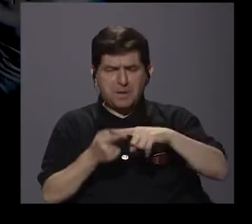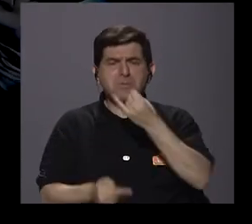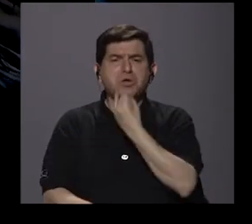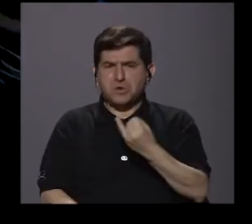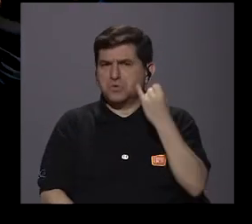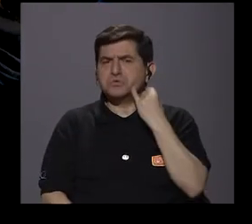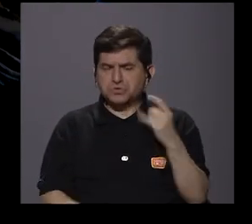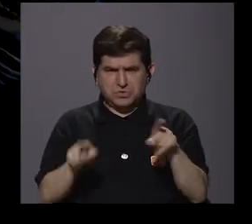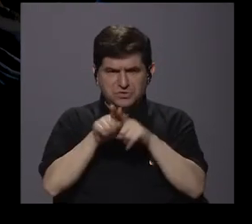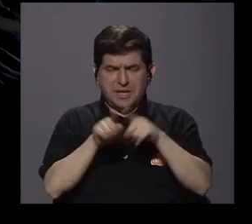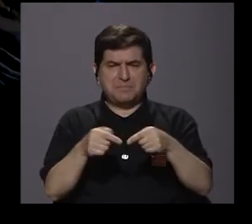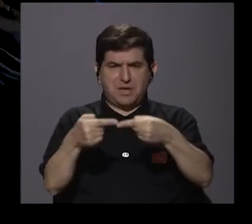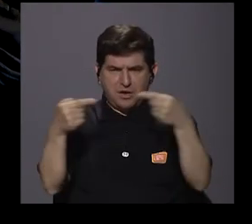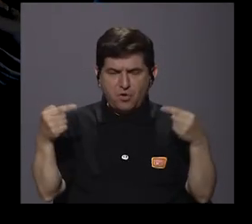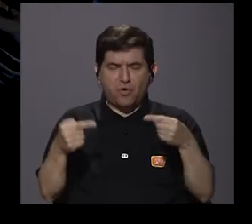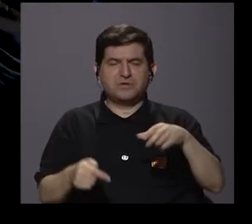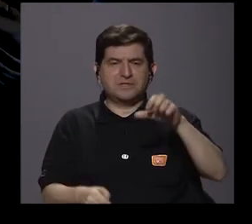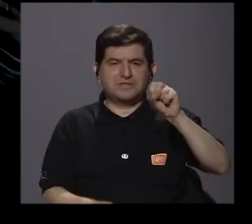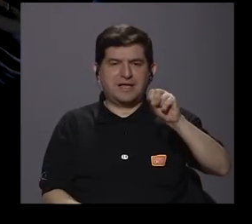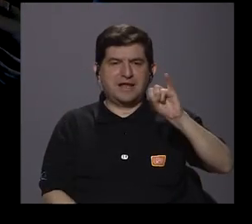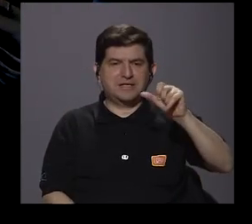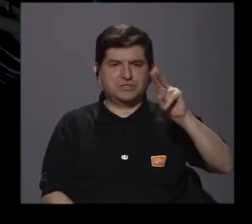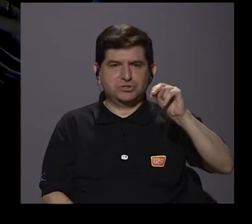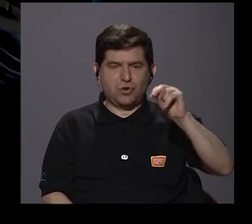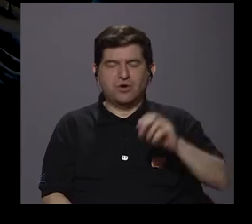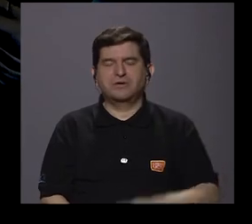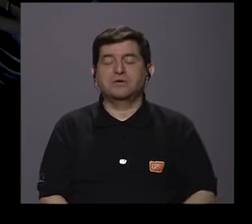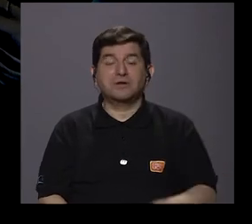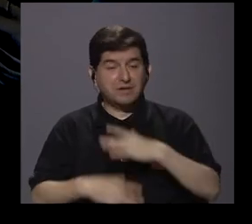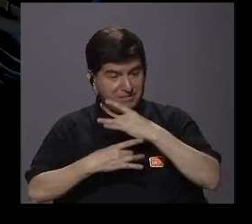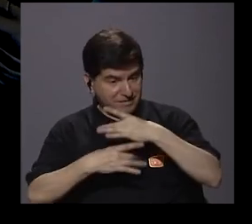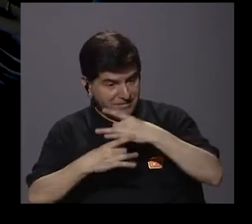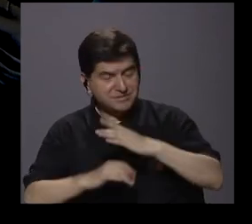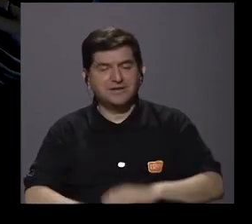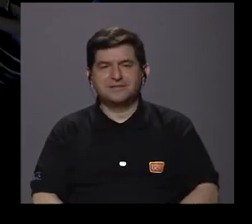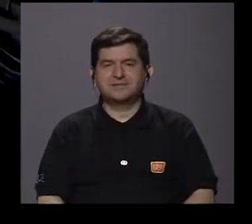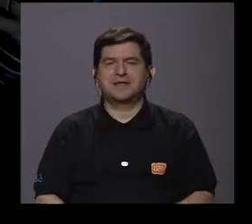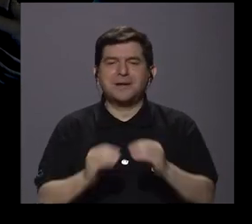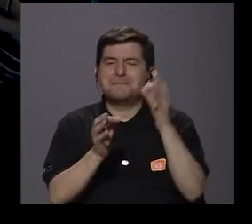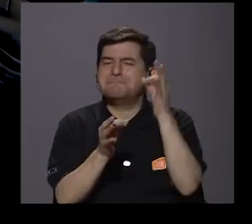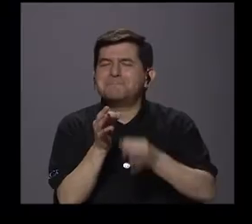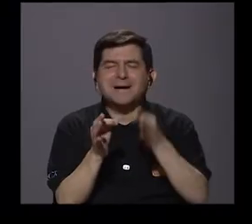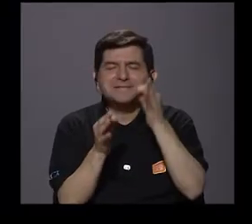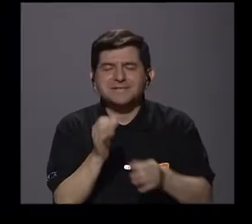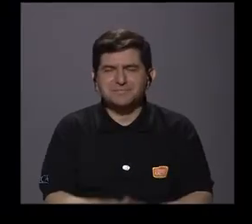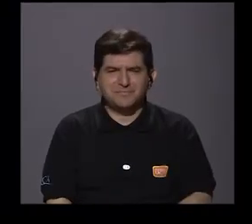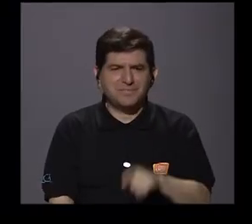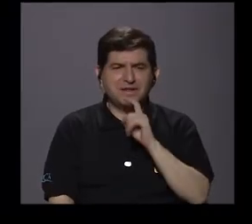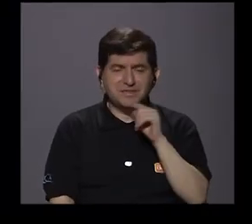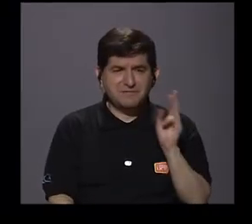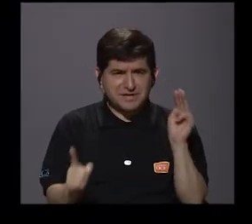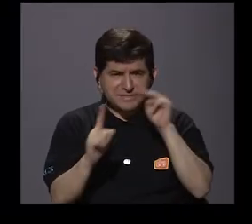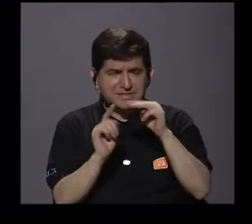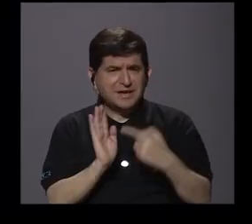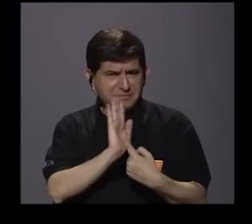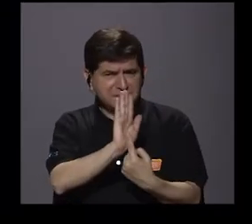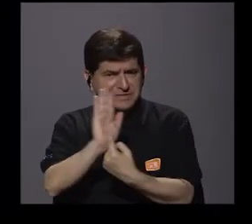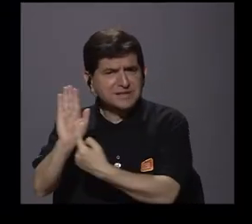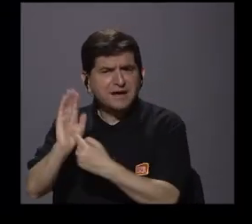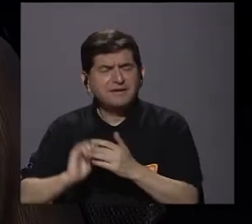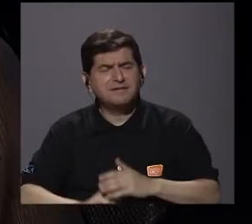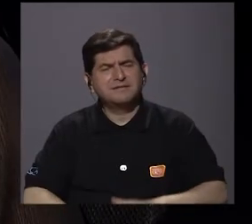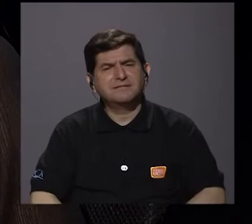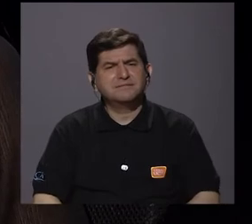amigos judíos que también son antisionistas. Vea qué interesante. Se lo voy a poner más sencillo. ¿Es difícil llevar ese mensaje, doña